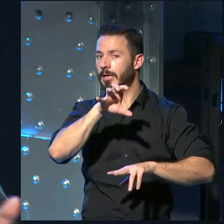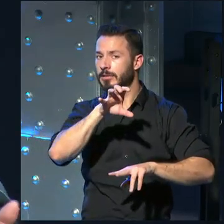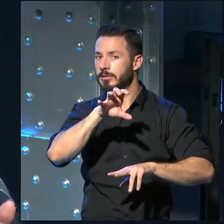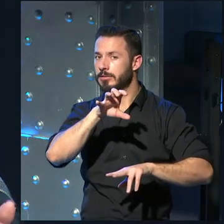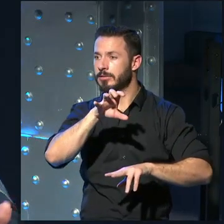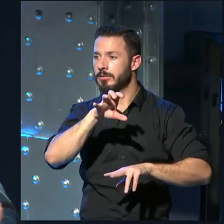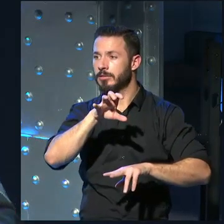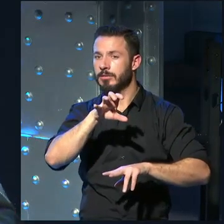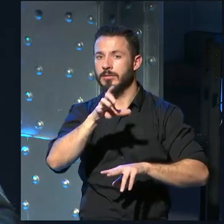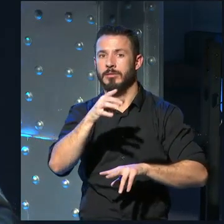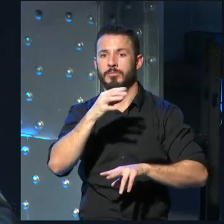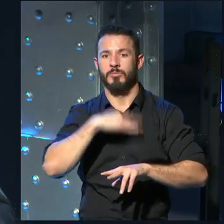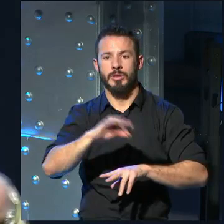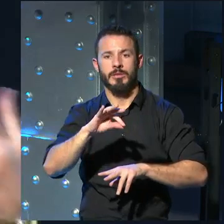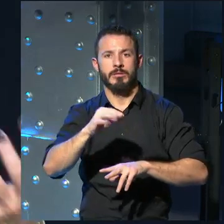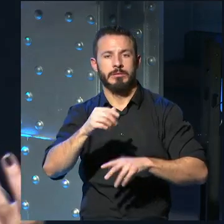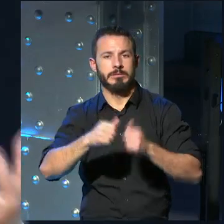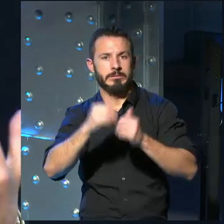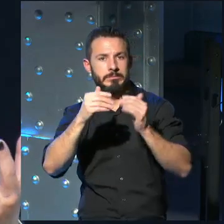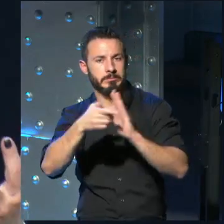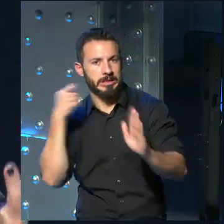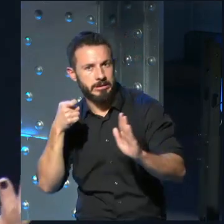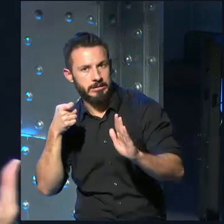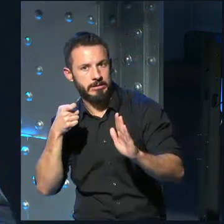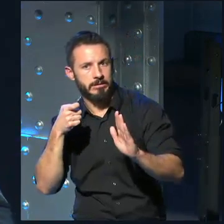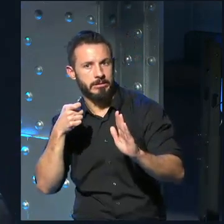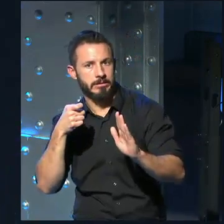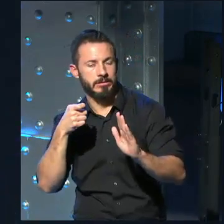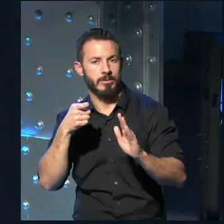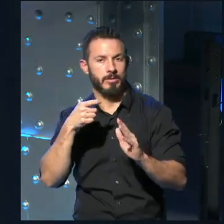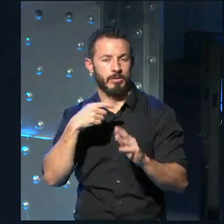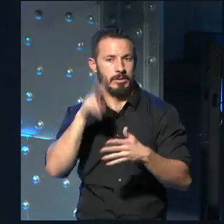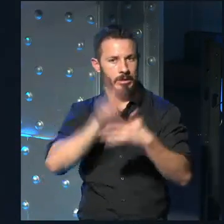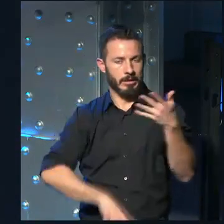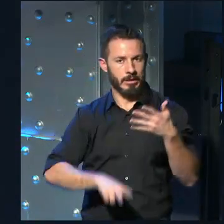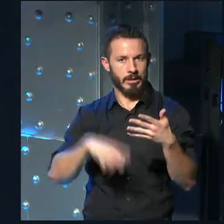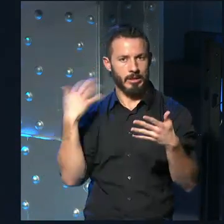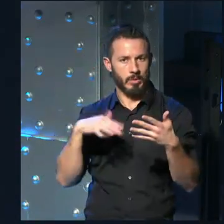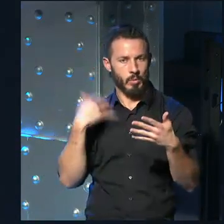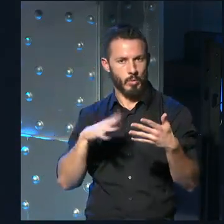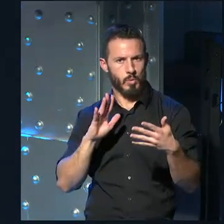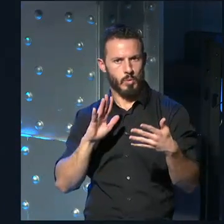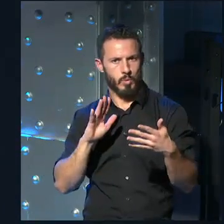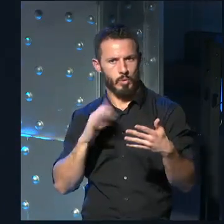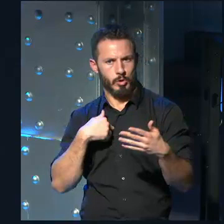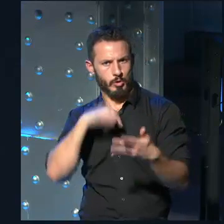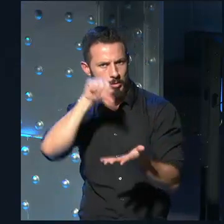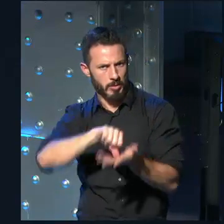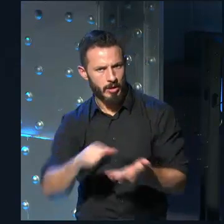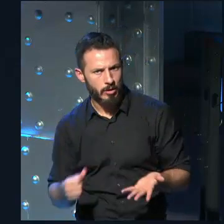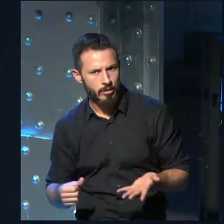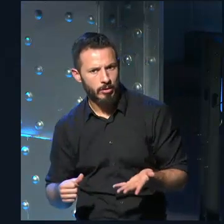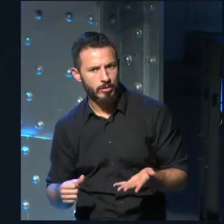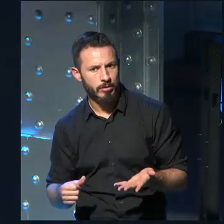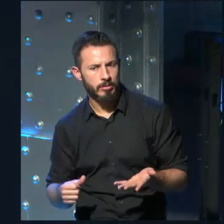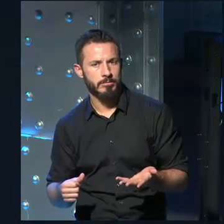un shortage de alimentos. Bueno, pues cuando lees eso dices, wow, yo estoy en medio, ¿no?, de todo este... pero